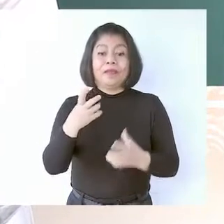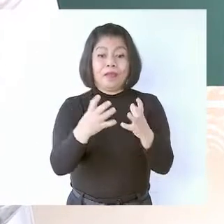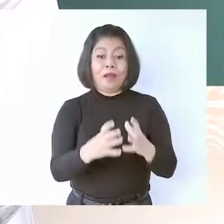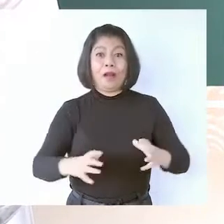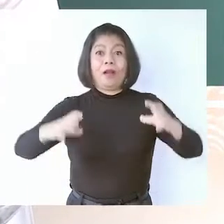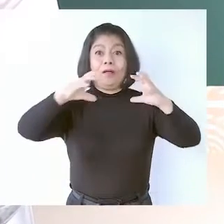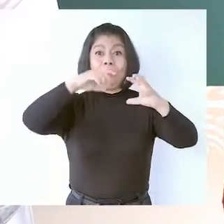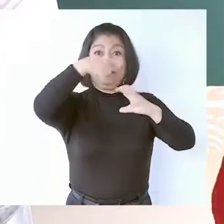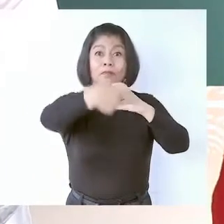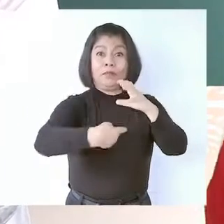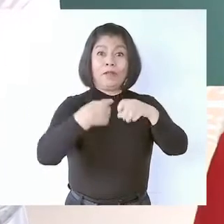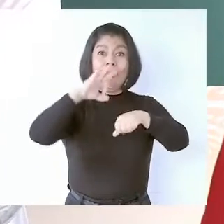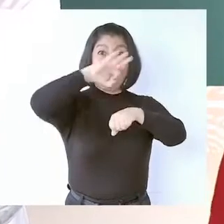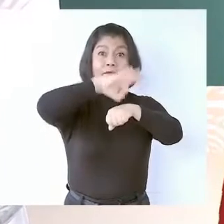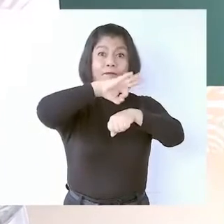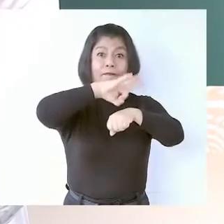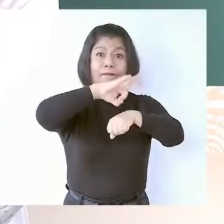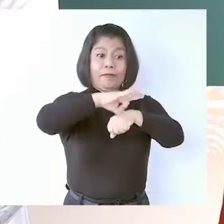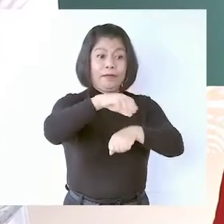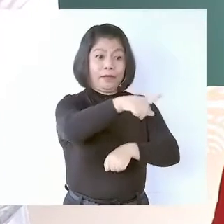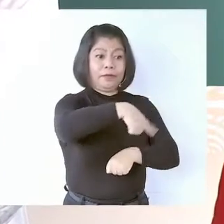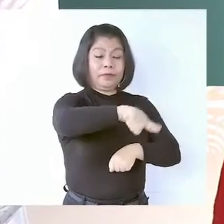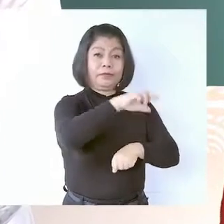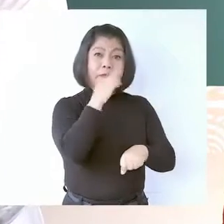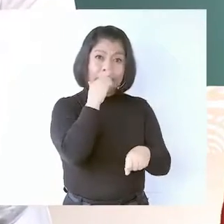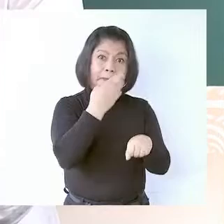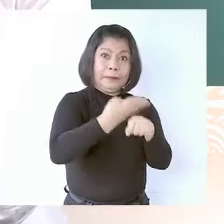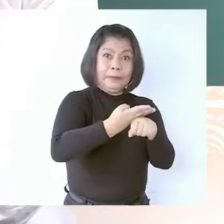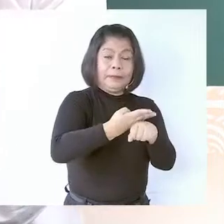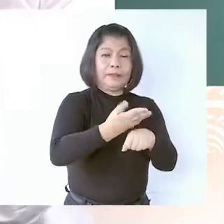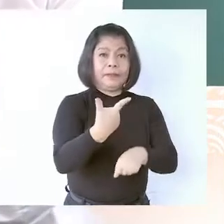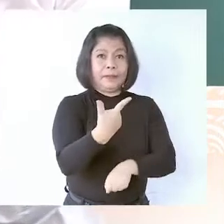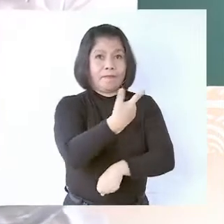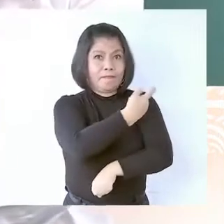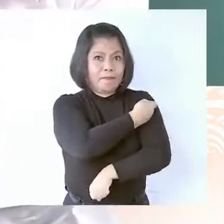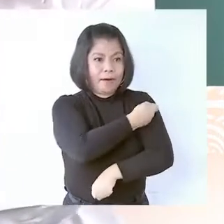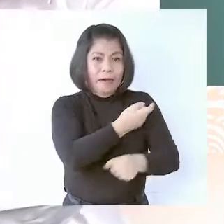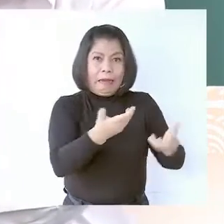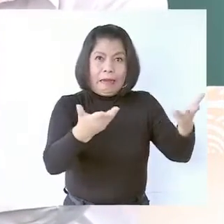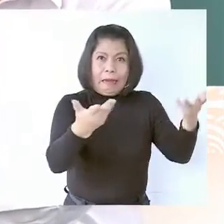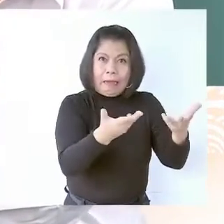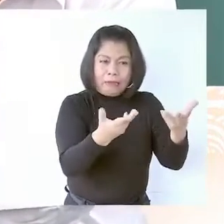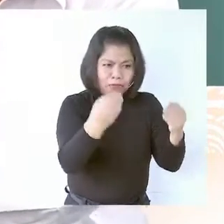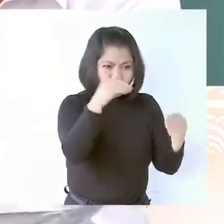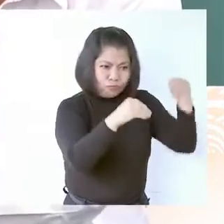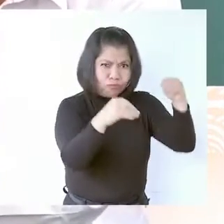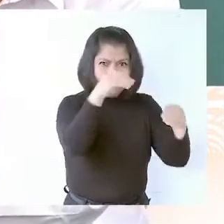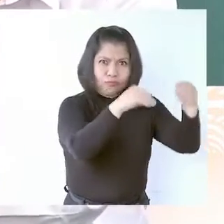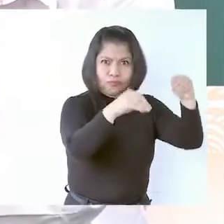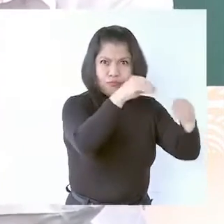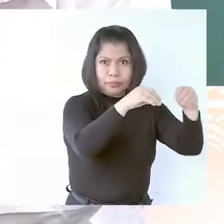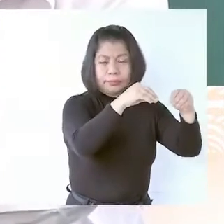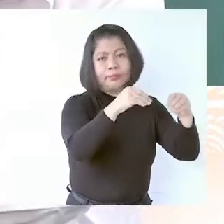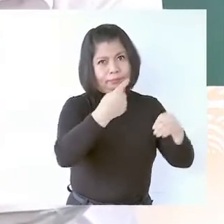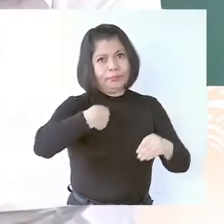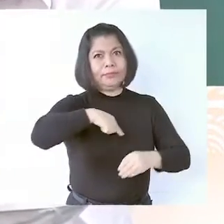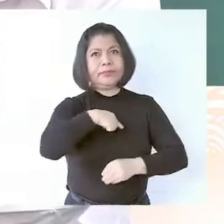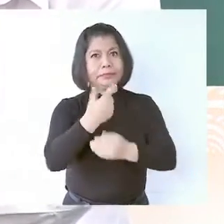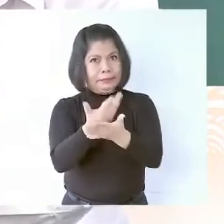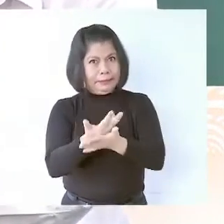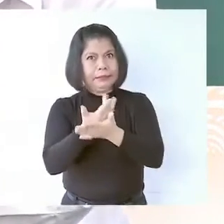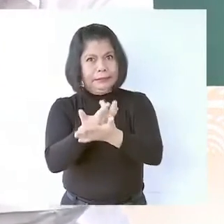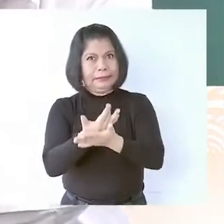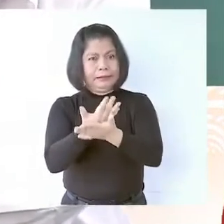mundo y estamos haciendo gestiones desde hace mucho tiempo, desde